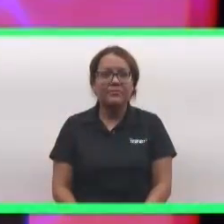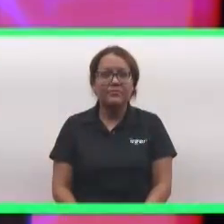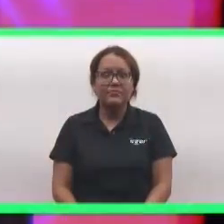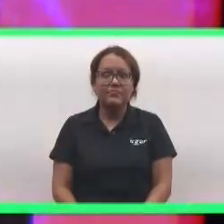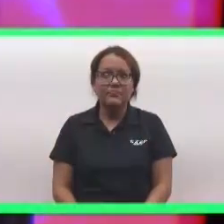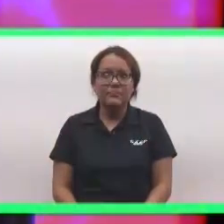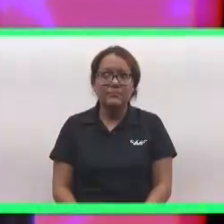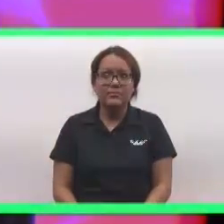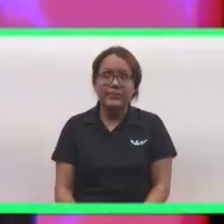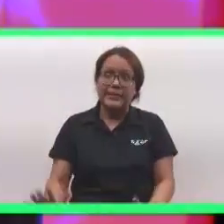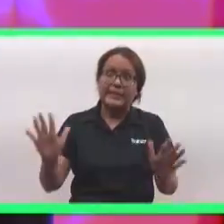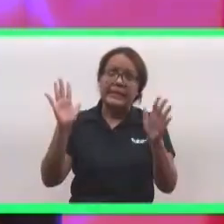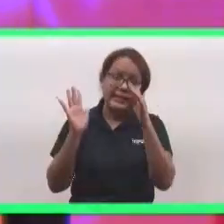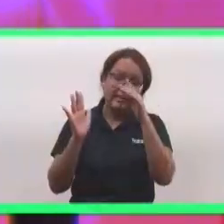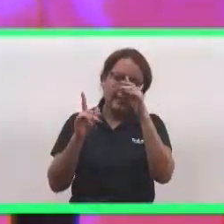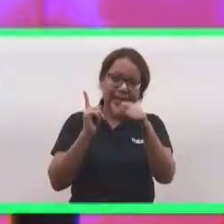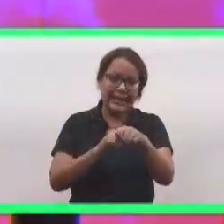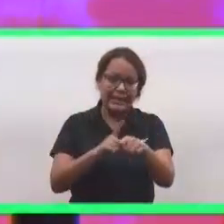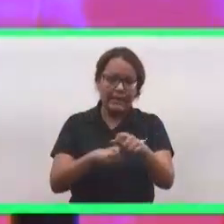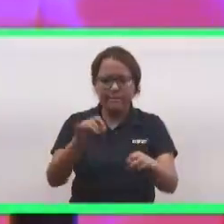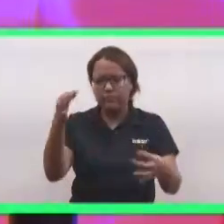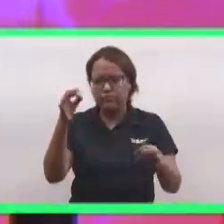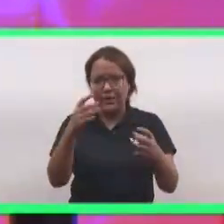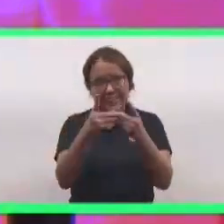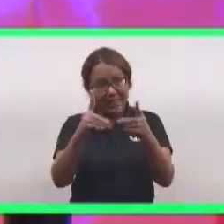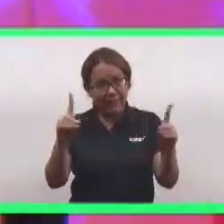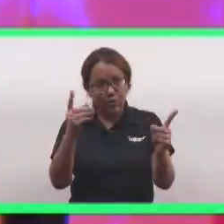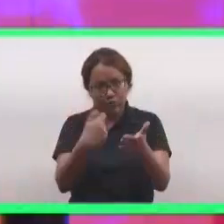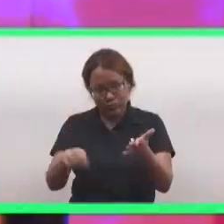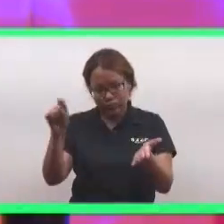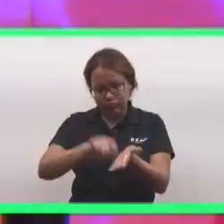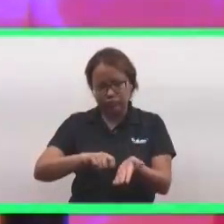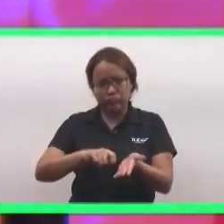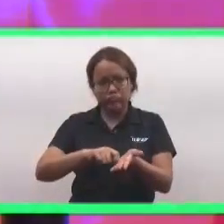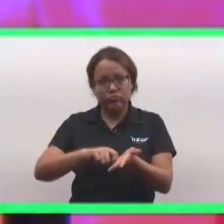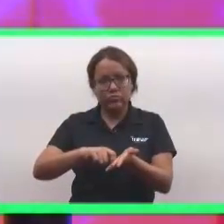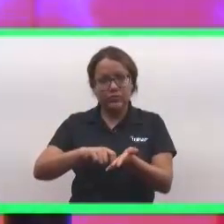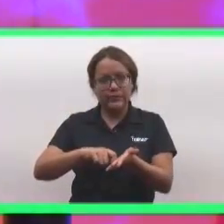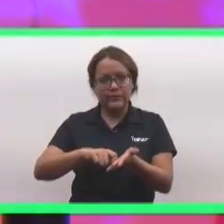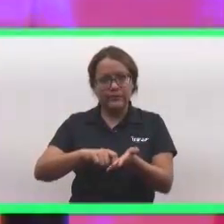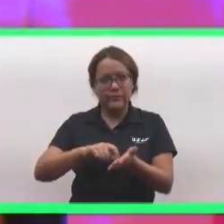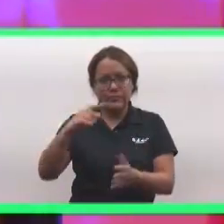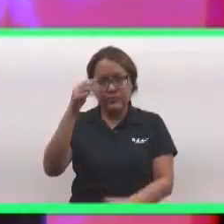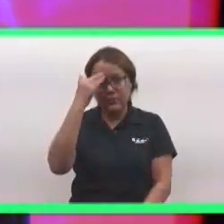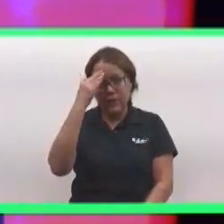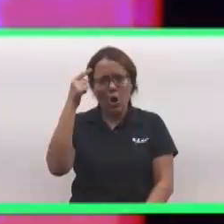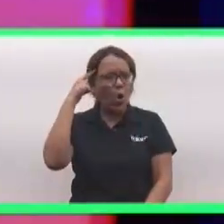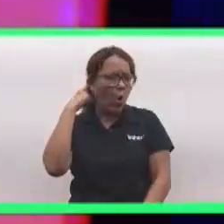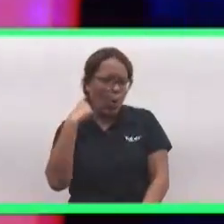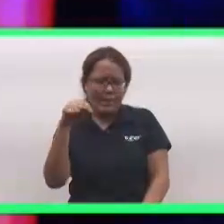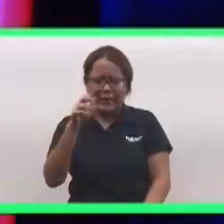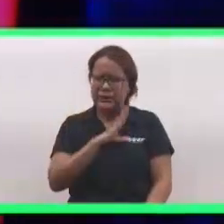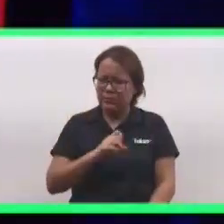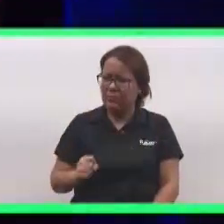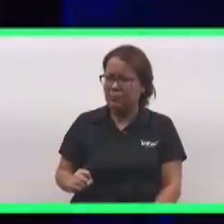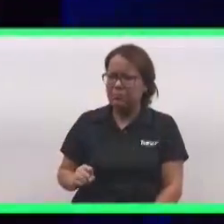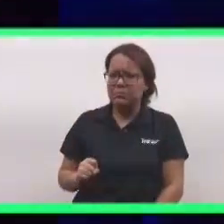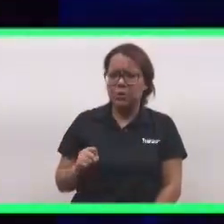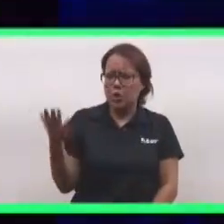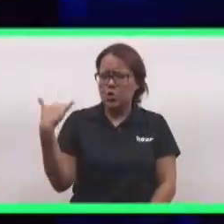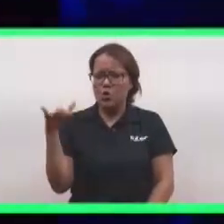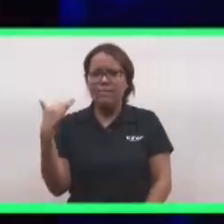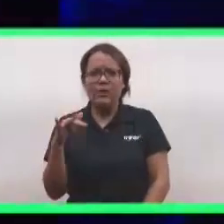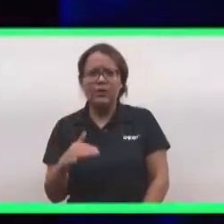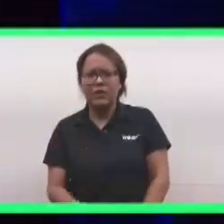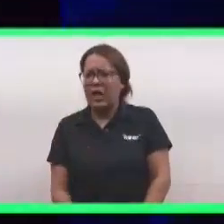Y a la hora de firmar sus papeles y su divorcio, como típico hombre salvadoreño: